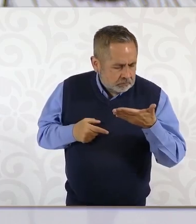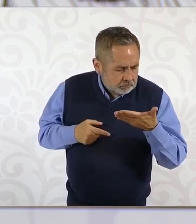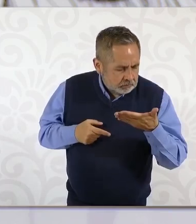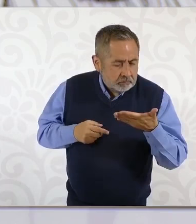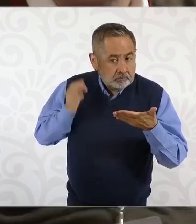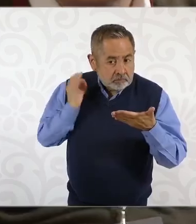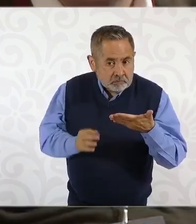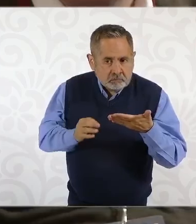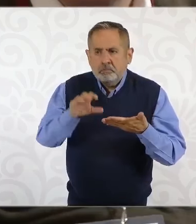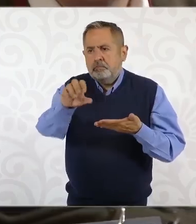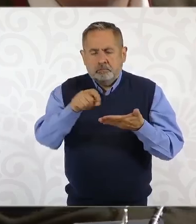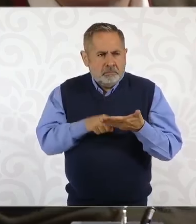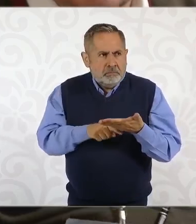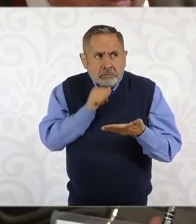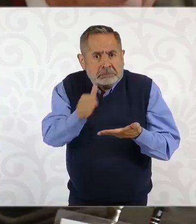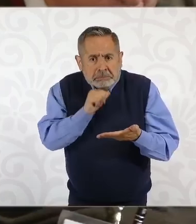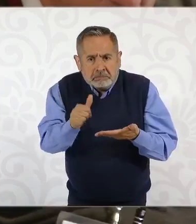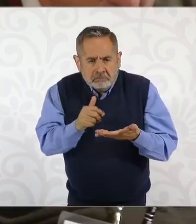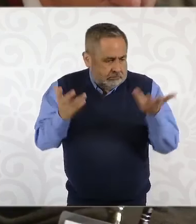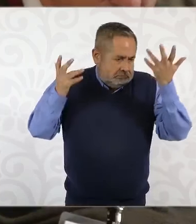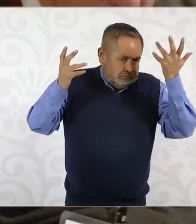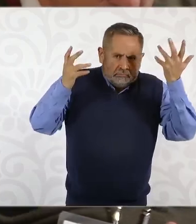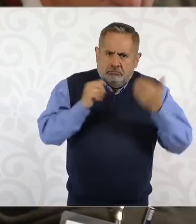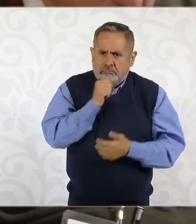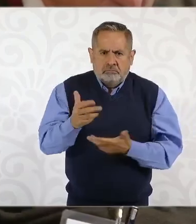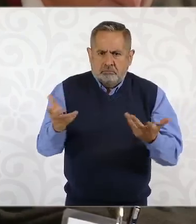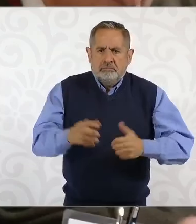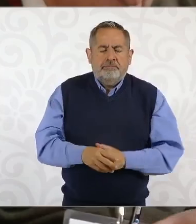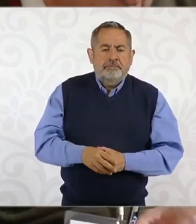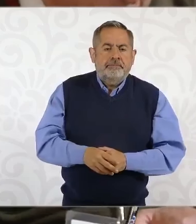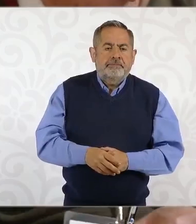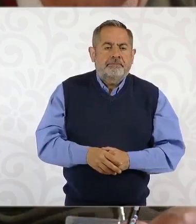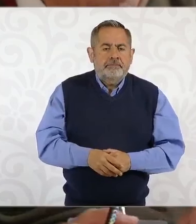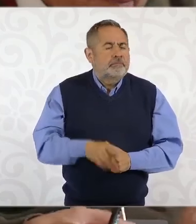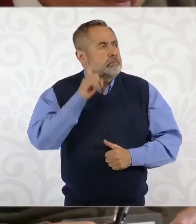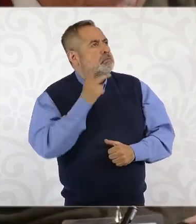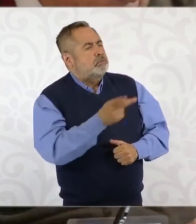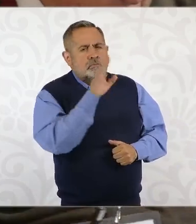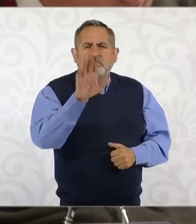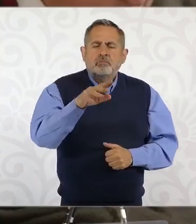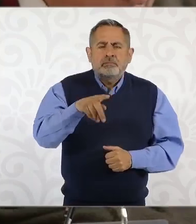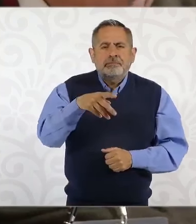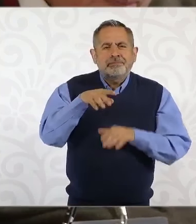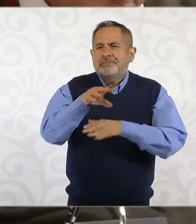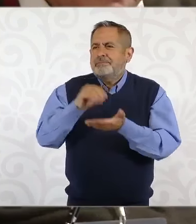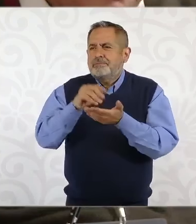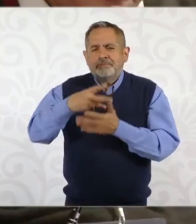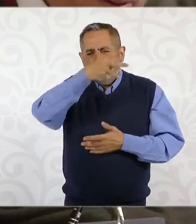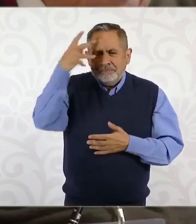Entiendo. Presidenta, finalmente, siguen pues las reacciones en torno a la visa de Andrés Manuel López